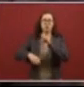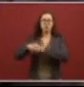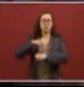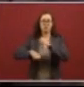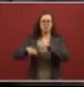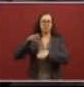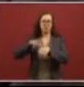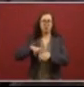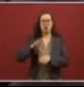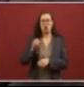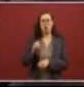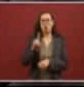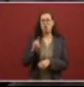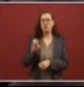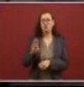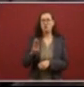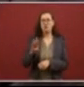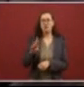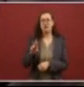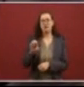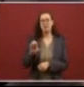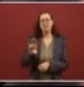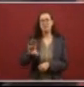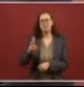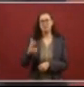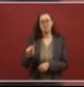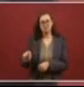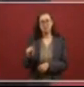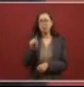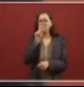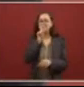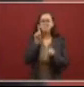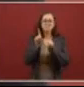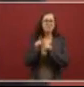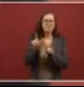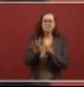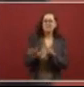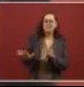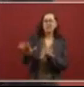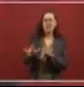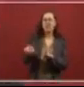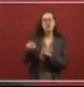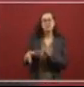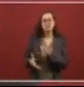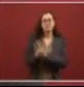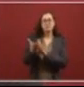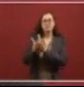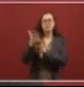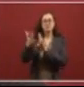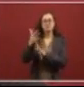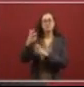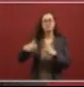ahí en la misma región, para hacer polietilenos.